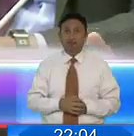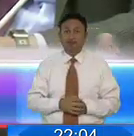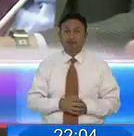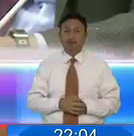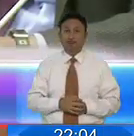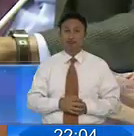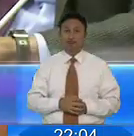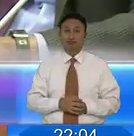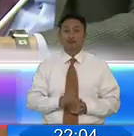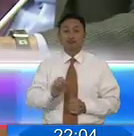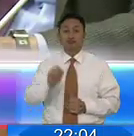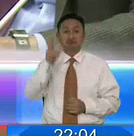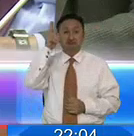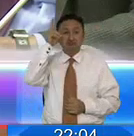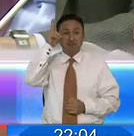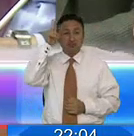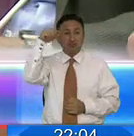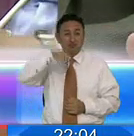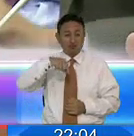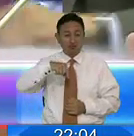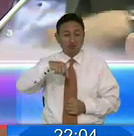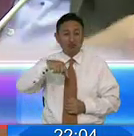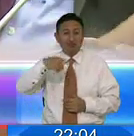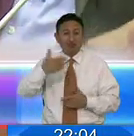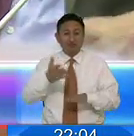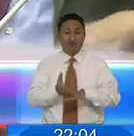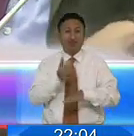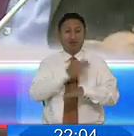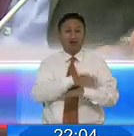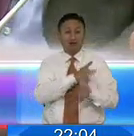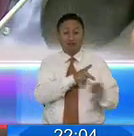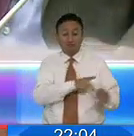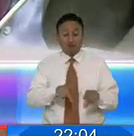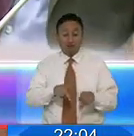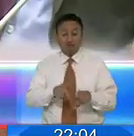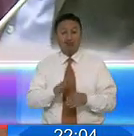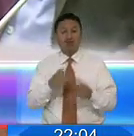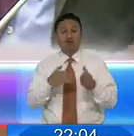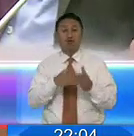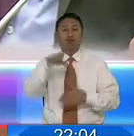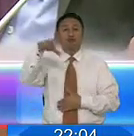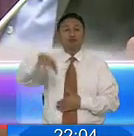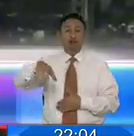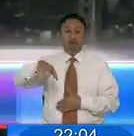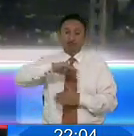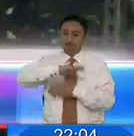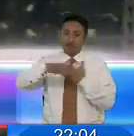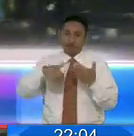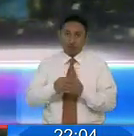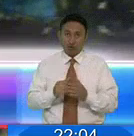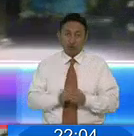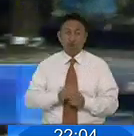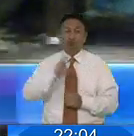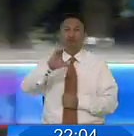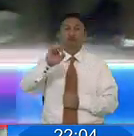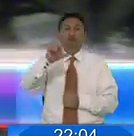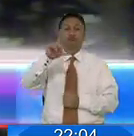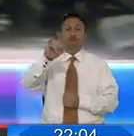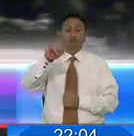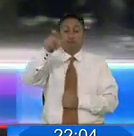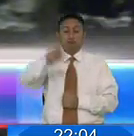es un atentado contra el estado en su conjunto se le aseguró que los manifestantes